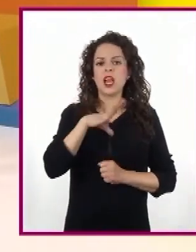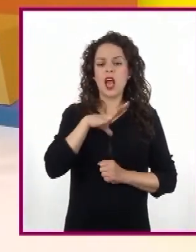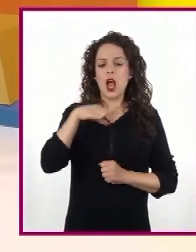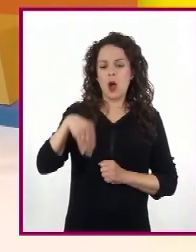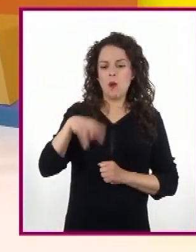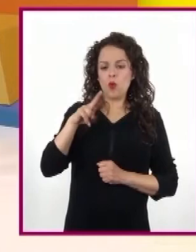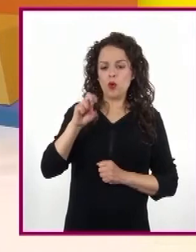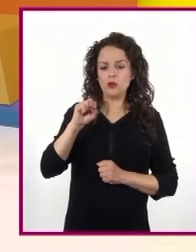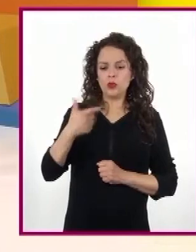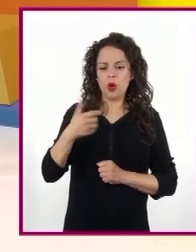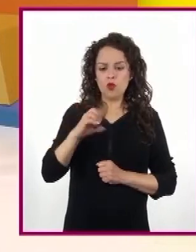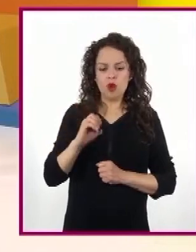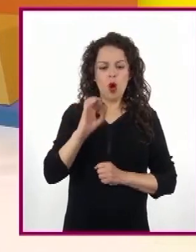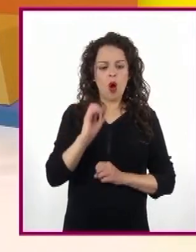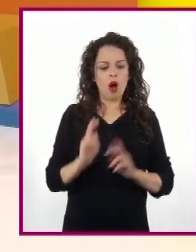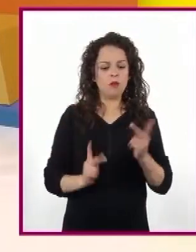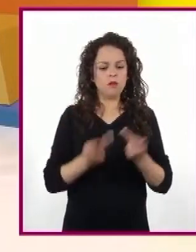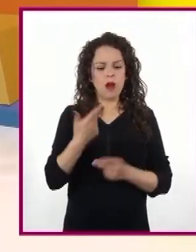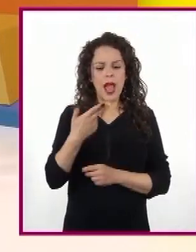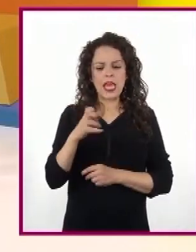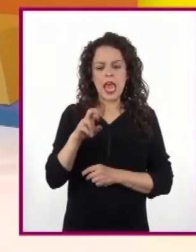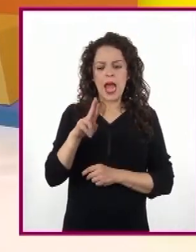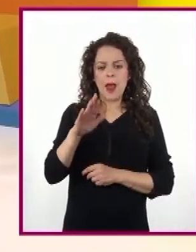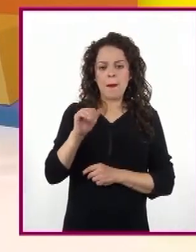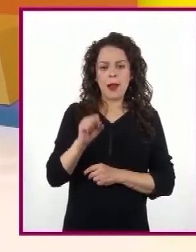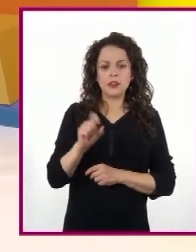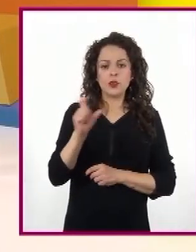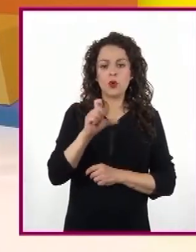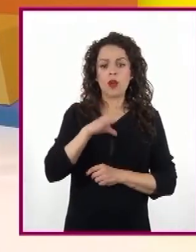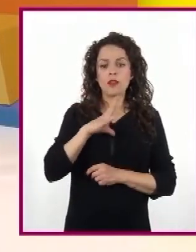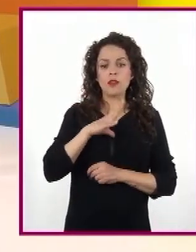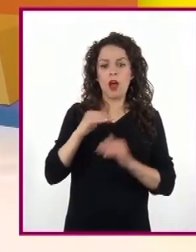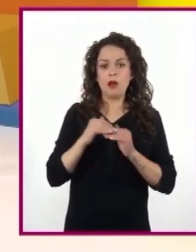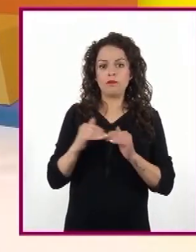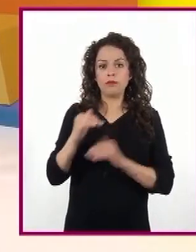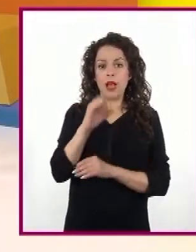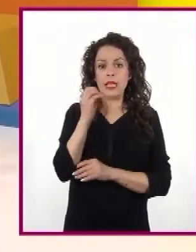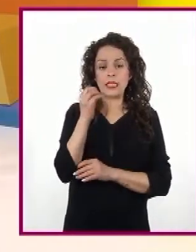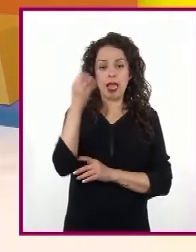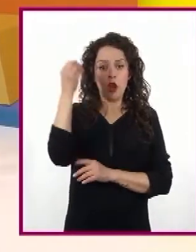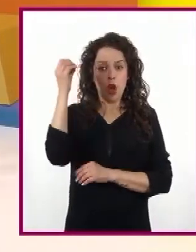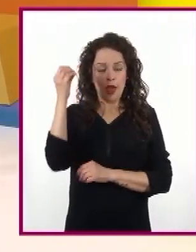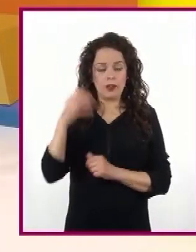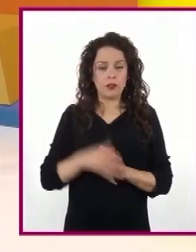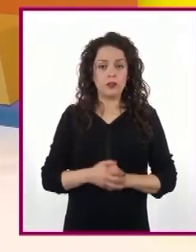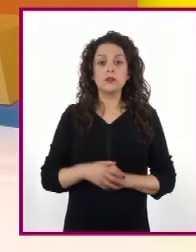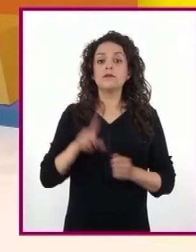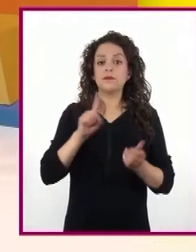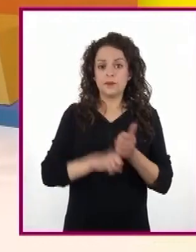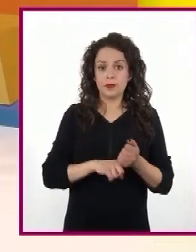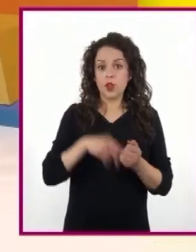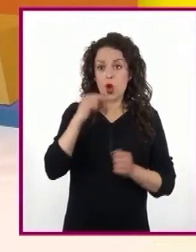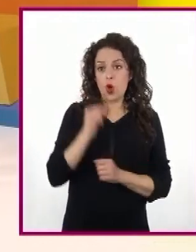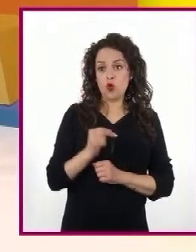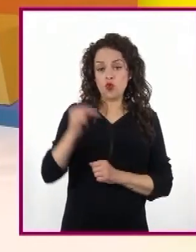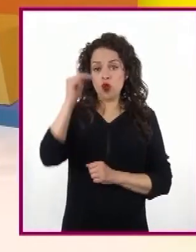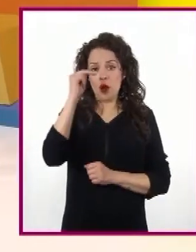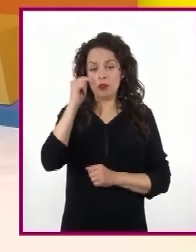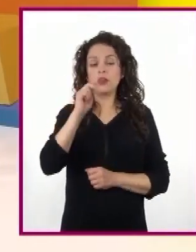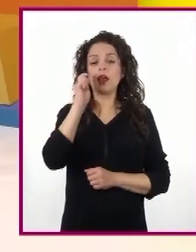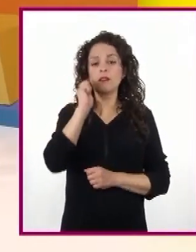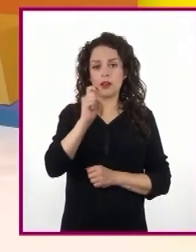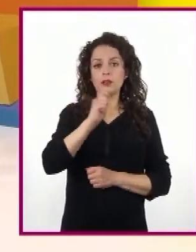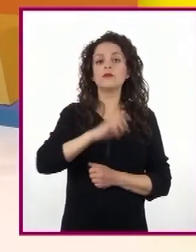hierbas cuando la temperatura media supera los 0 grados. Se encuentra en el extremo norte de Norteamérica